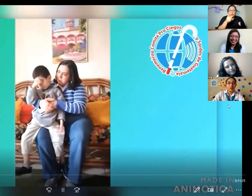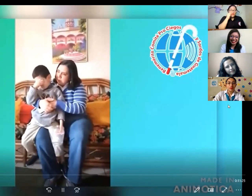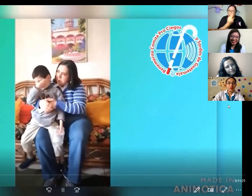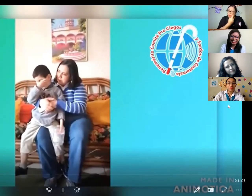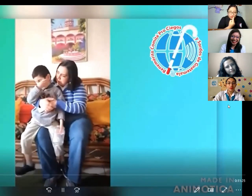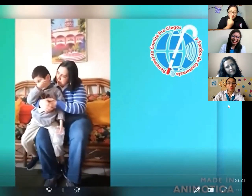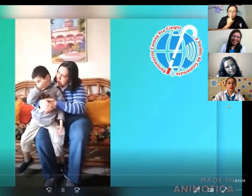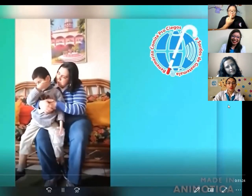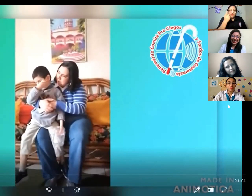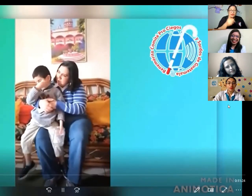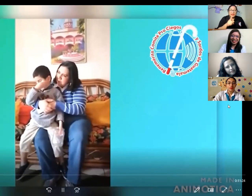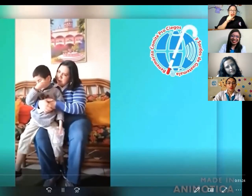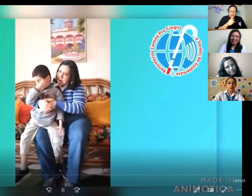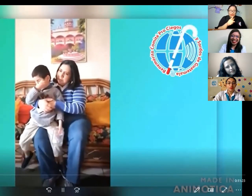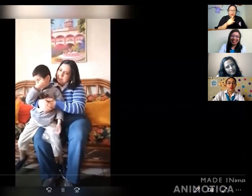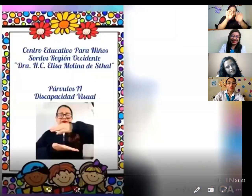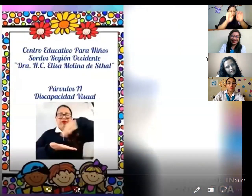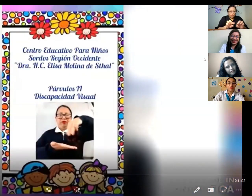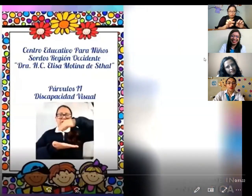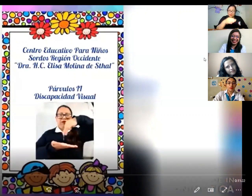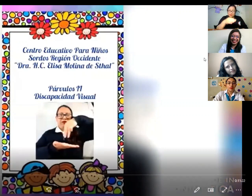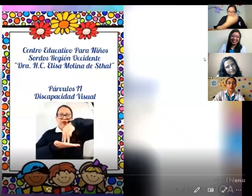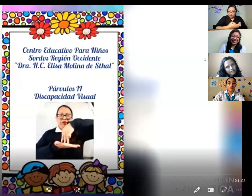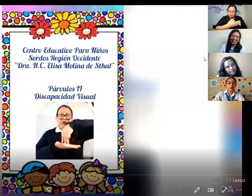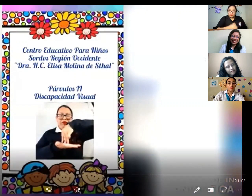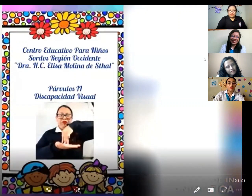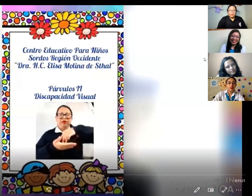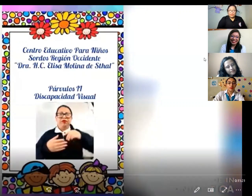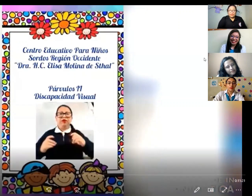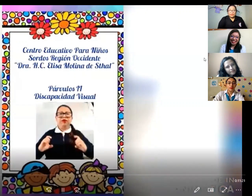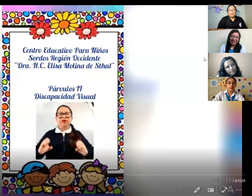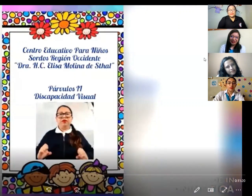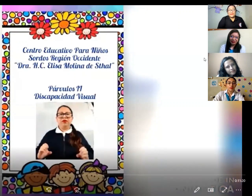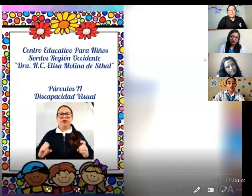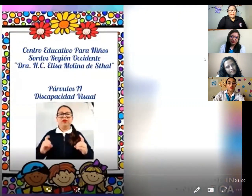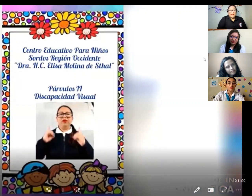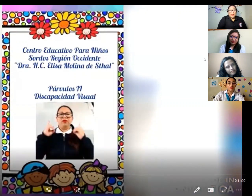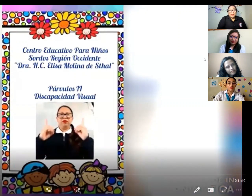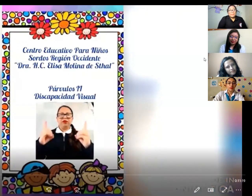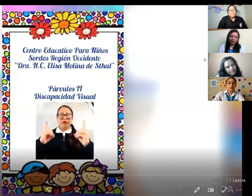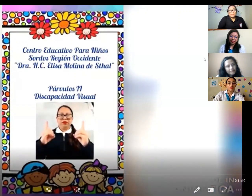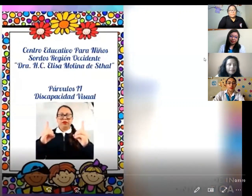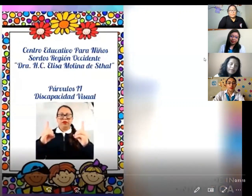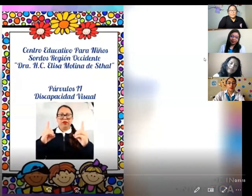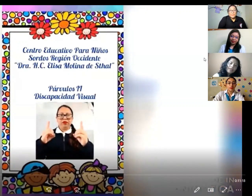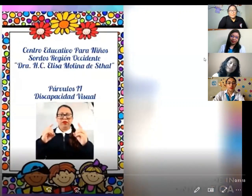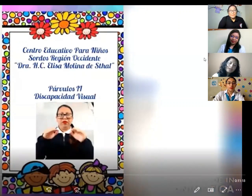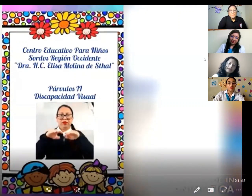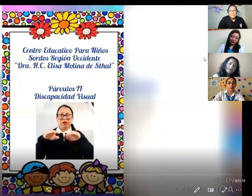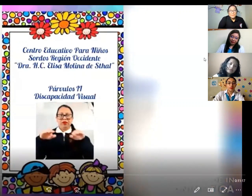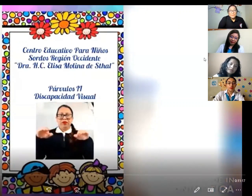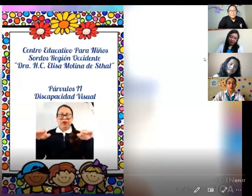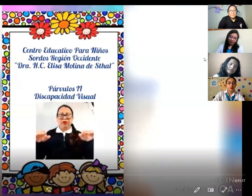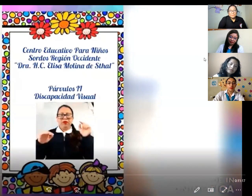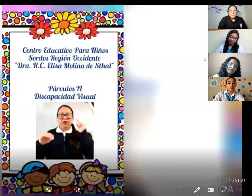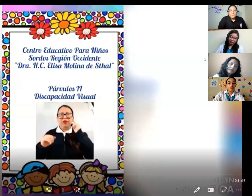a ser una persona de bien. En un fondo blanco con margen de colores, dos niños y una niña, se lee: